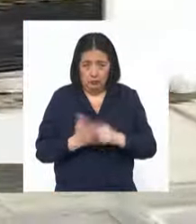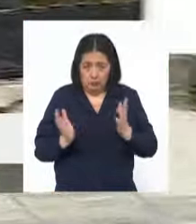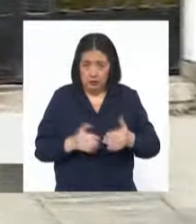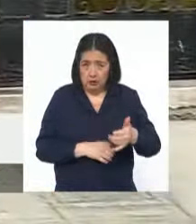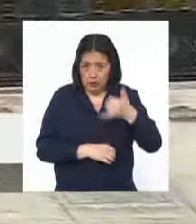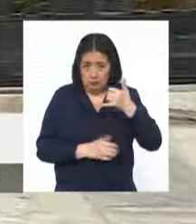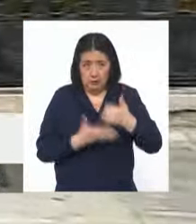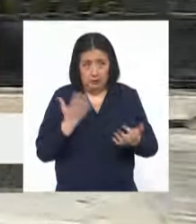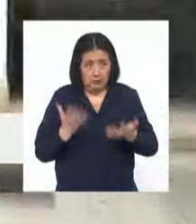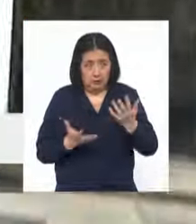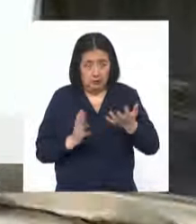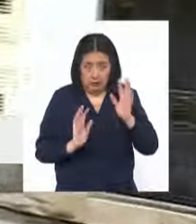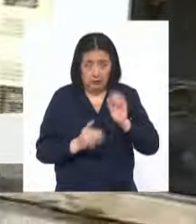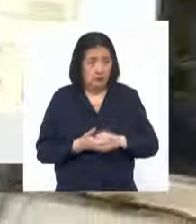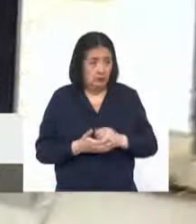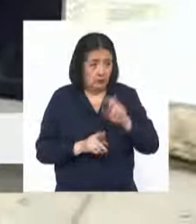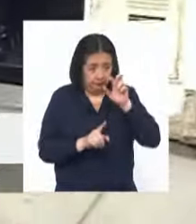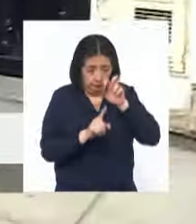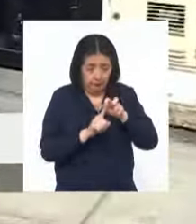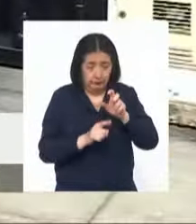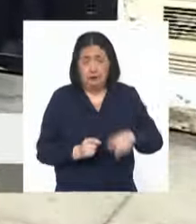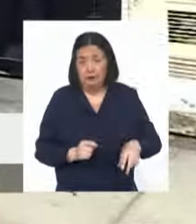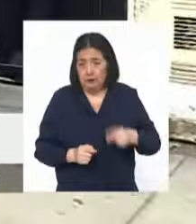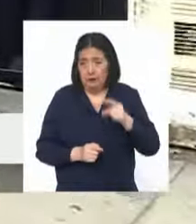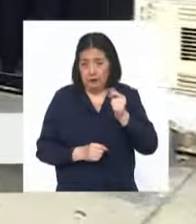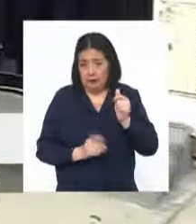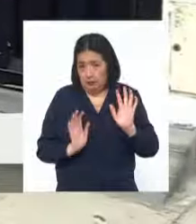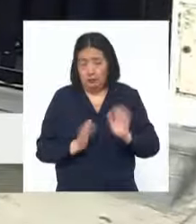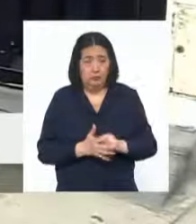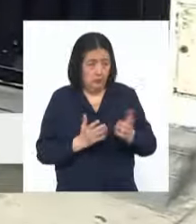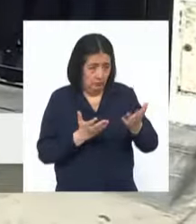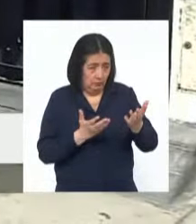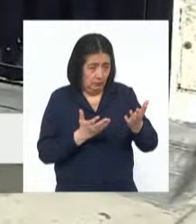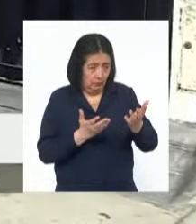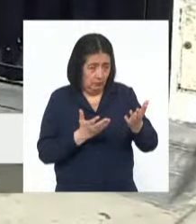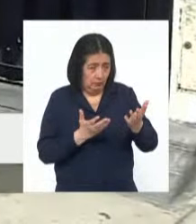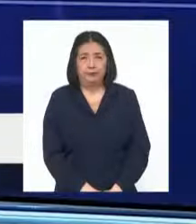si en caso logran avistar a Marianito. Adelante con ustedes.